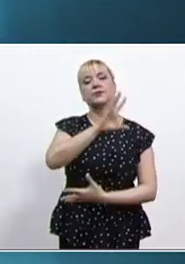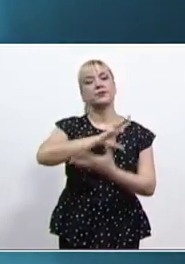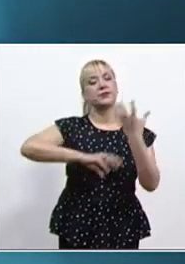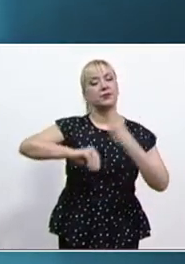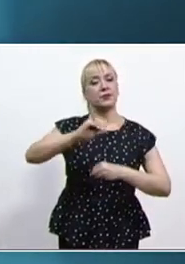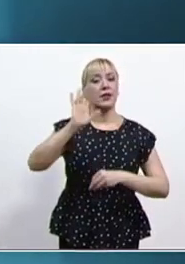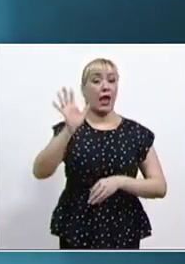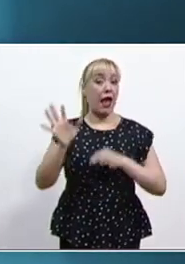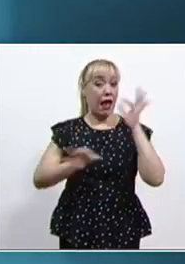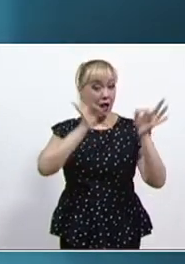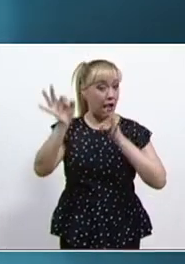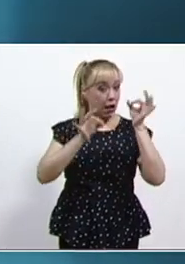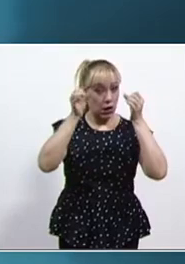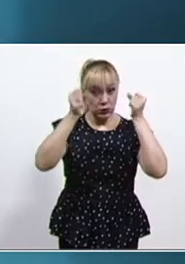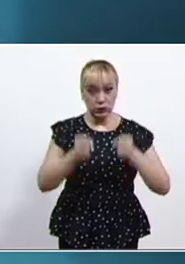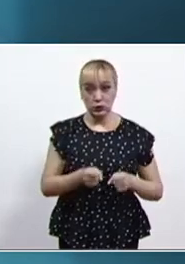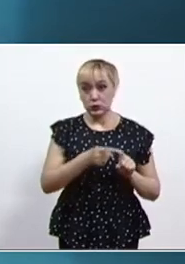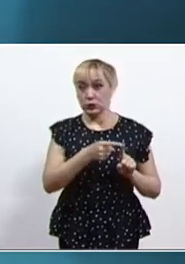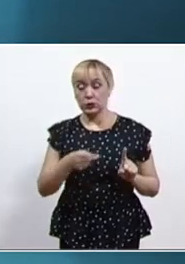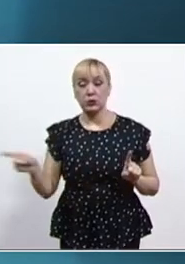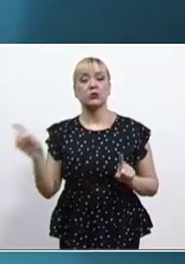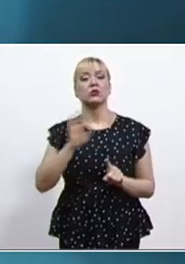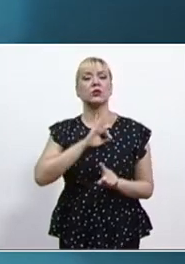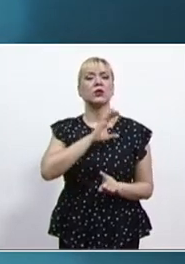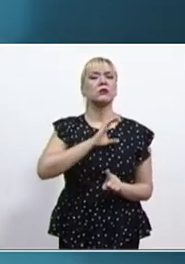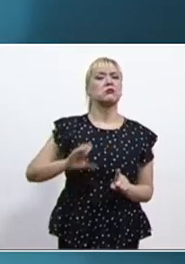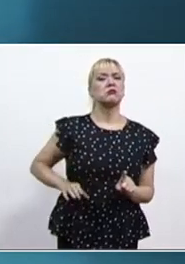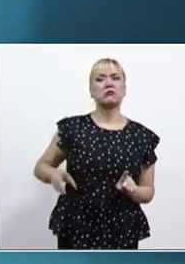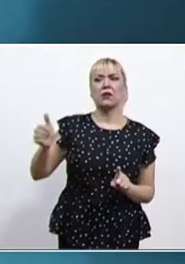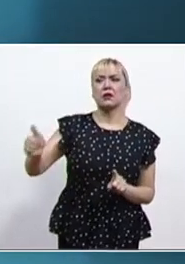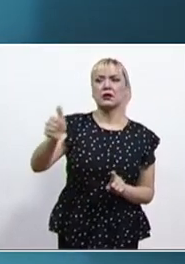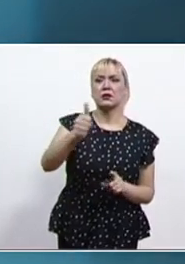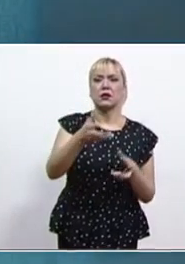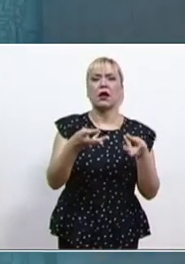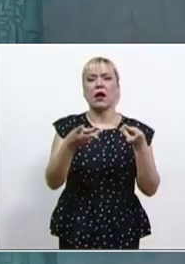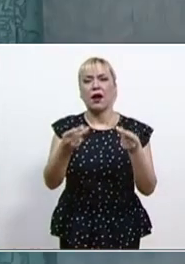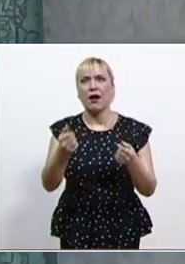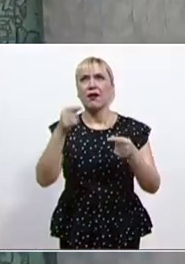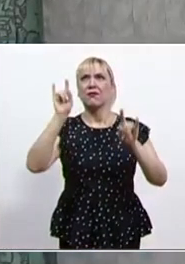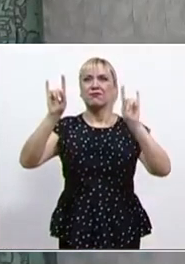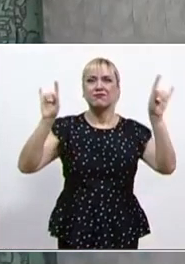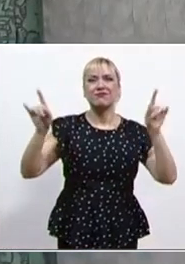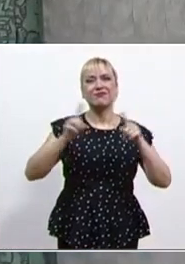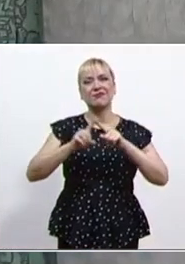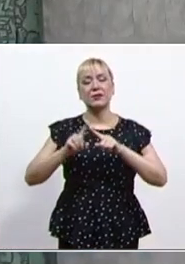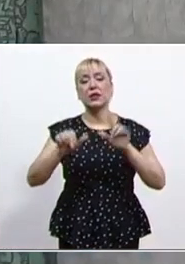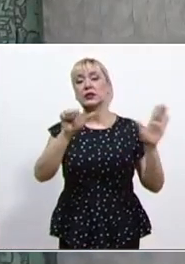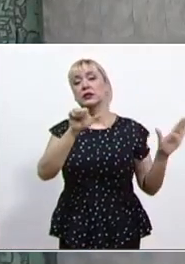campaña, los candidatos presidenciales podrán gastar en propaganda y actividades proselitistas